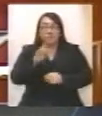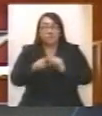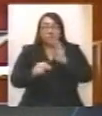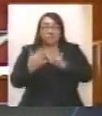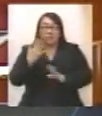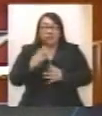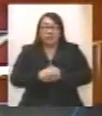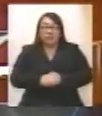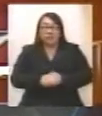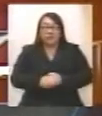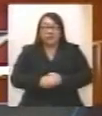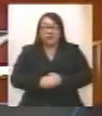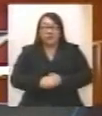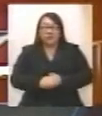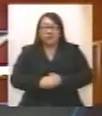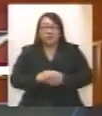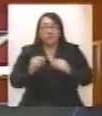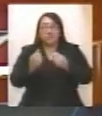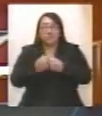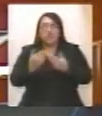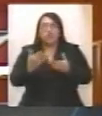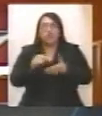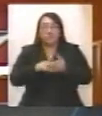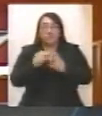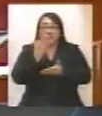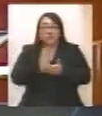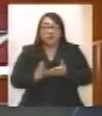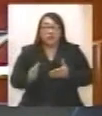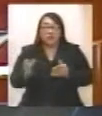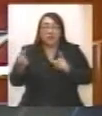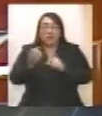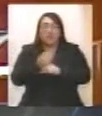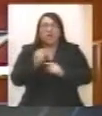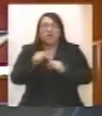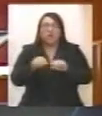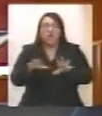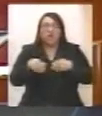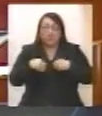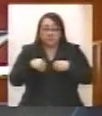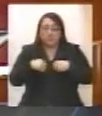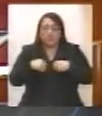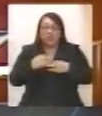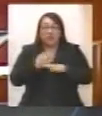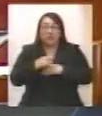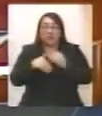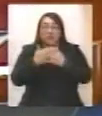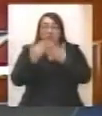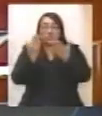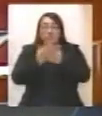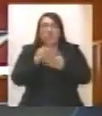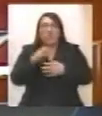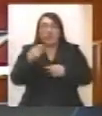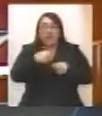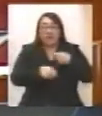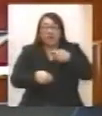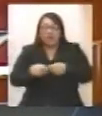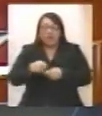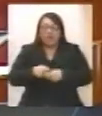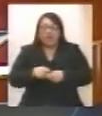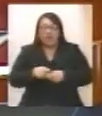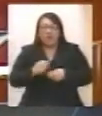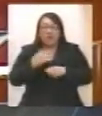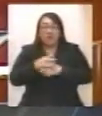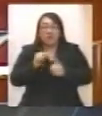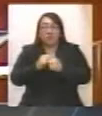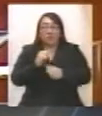2015. Las plataformas itinerantes restantes alcanzarán su viabilidad a través de estudios de preinversión y entrarán